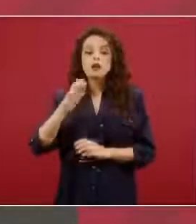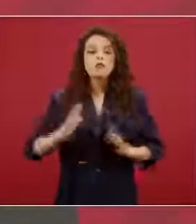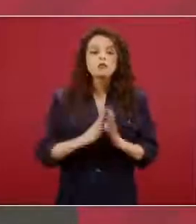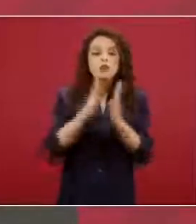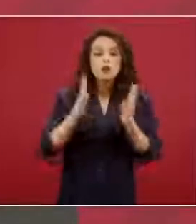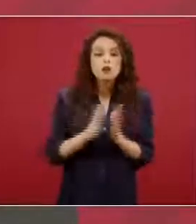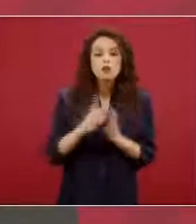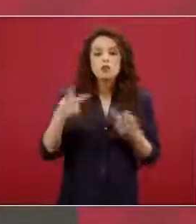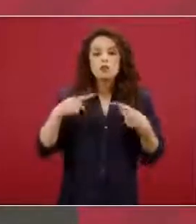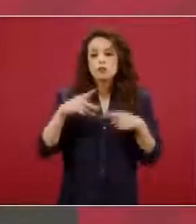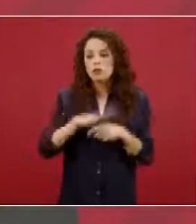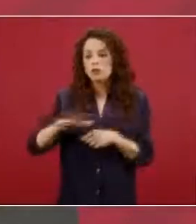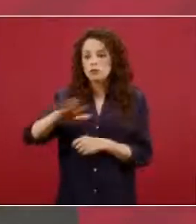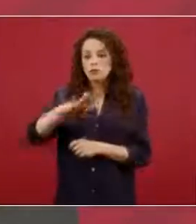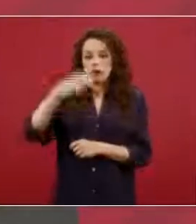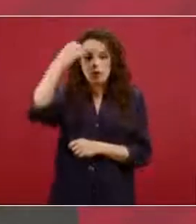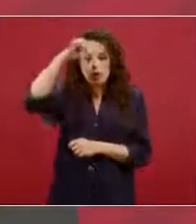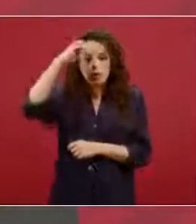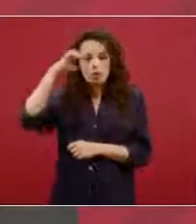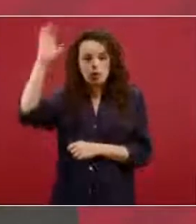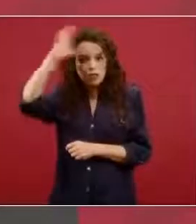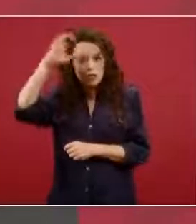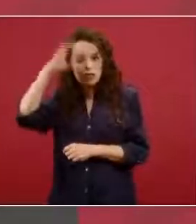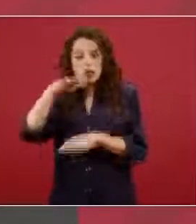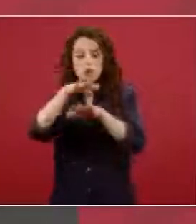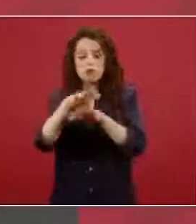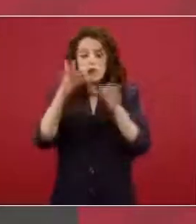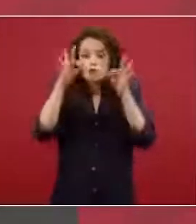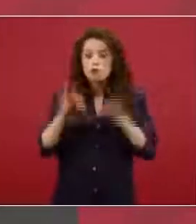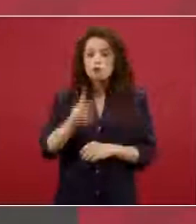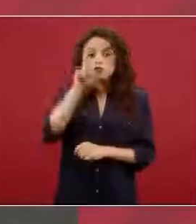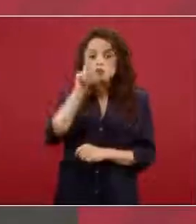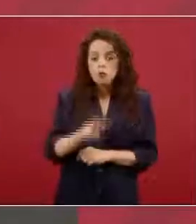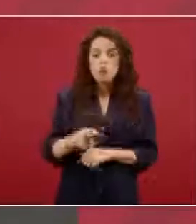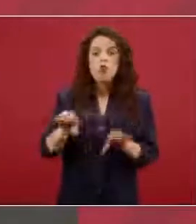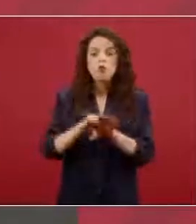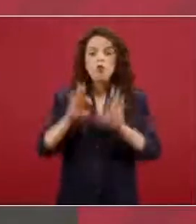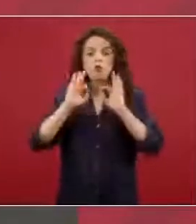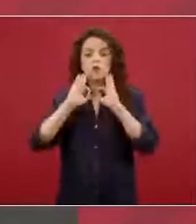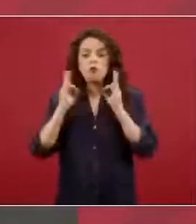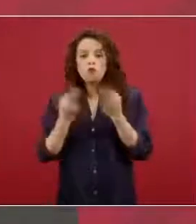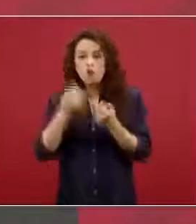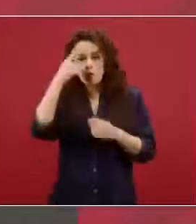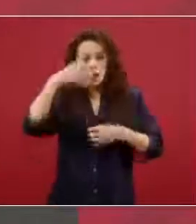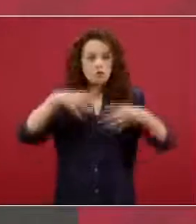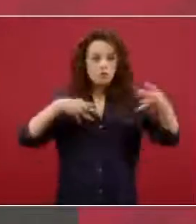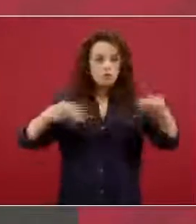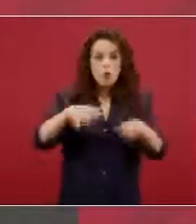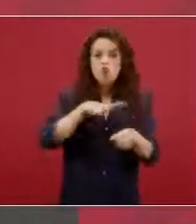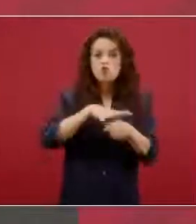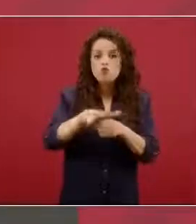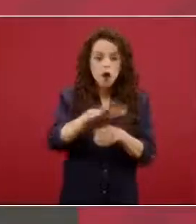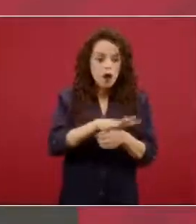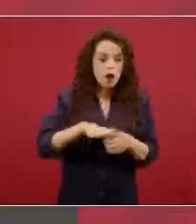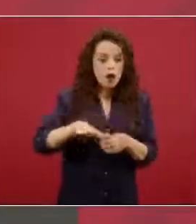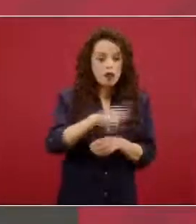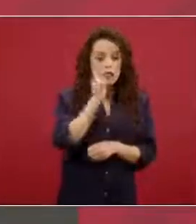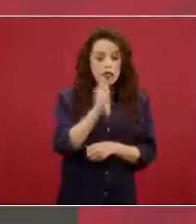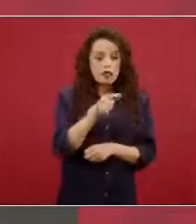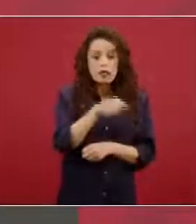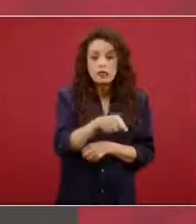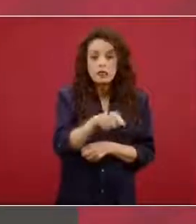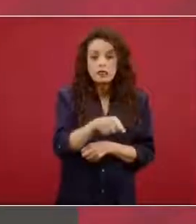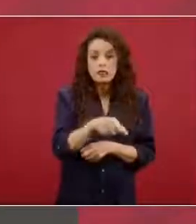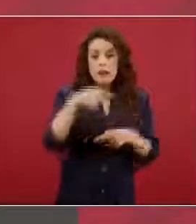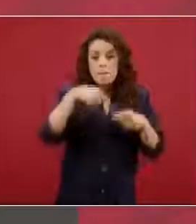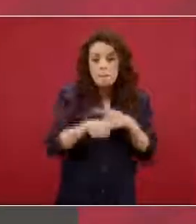científicos sobre la realidad epidémica, los mecanismos de transmisión, quiénes son las poblaciones que contribuyen a la transmisión, por